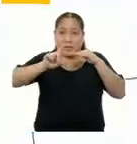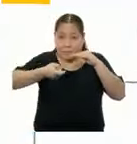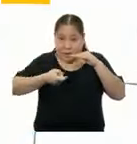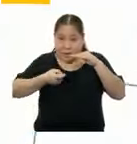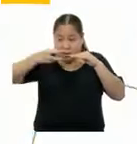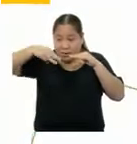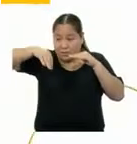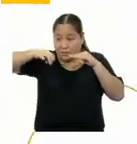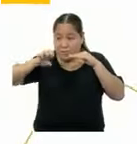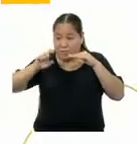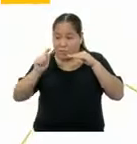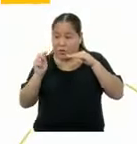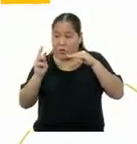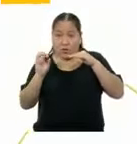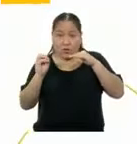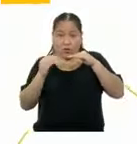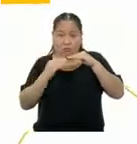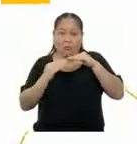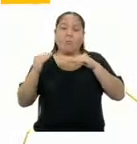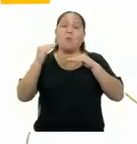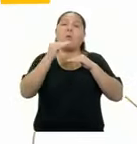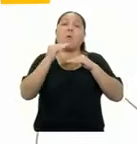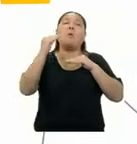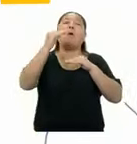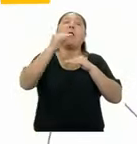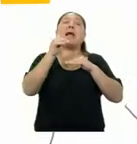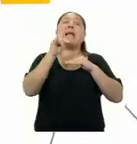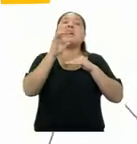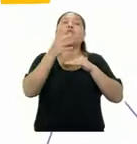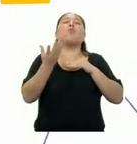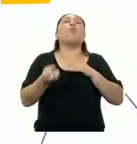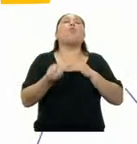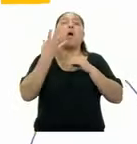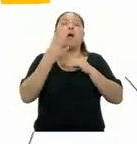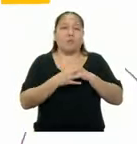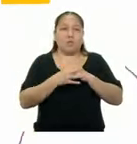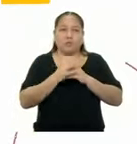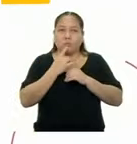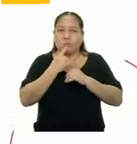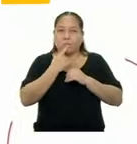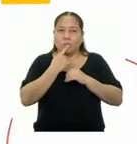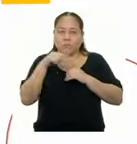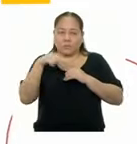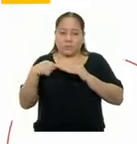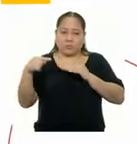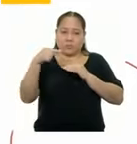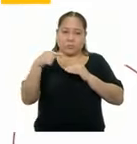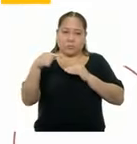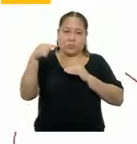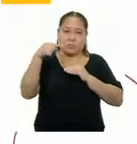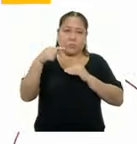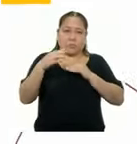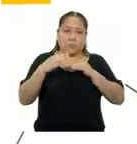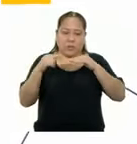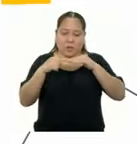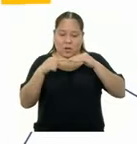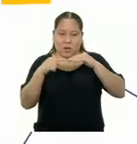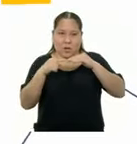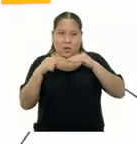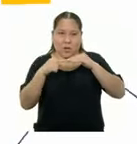convertir 3000 metros a kilómetros, debería contar los lugares que hay entre